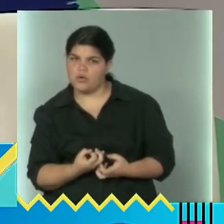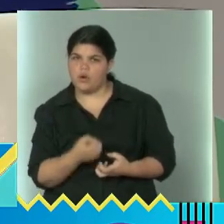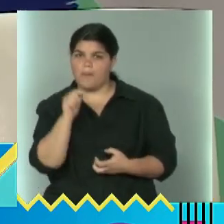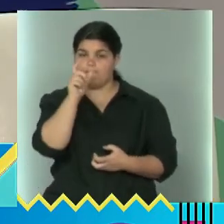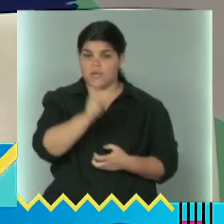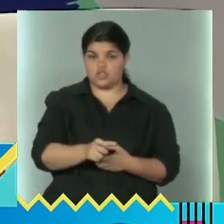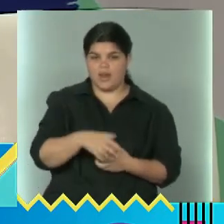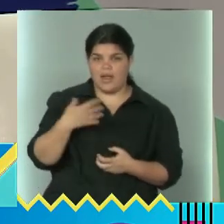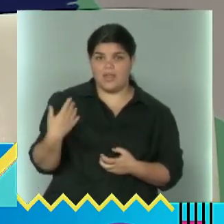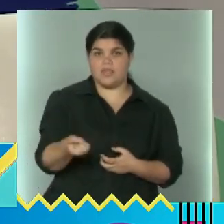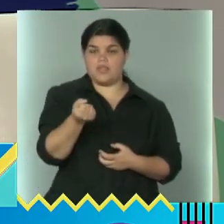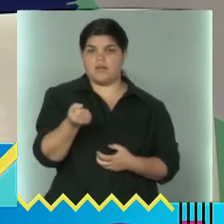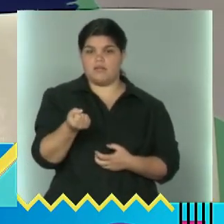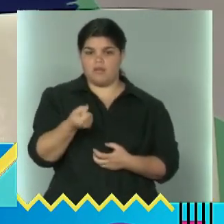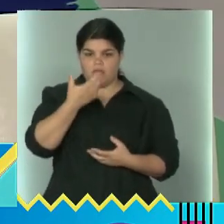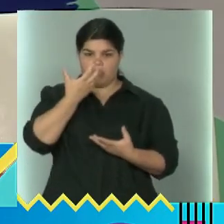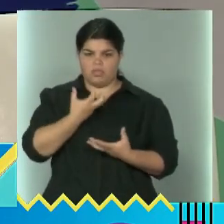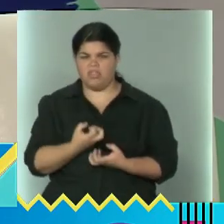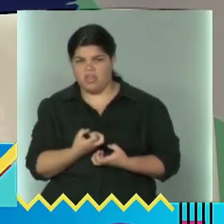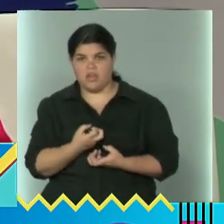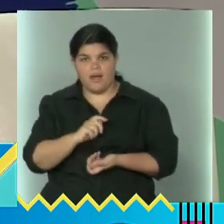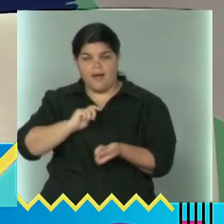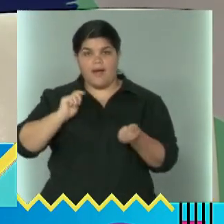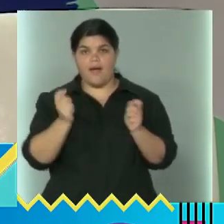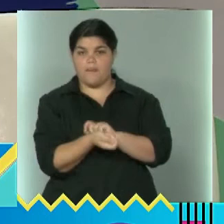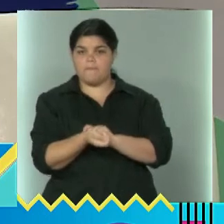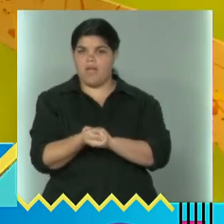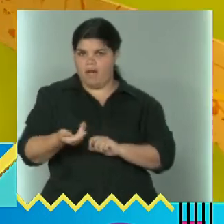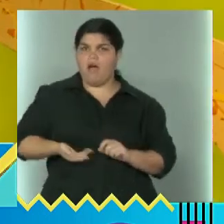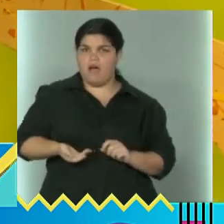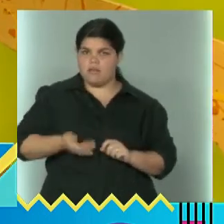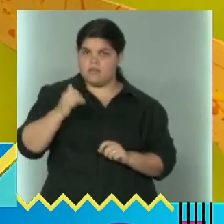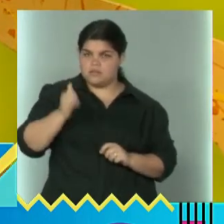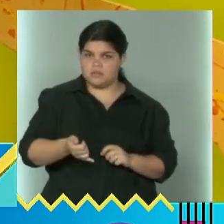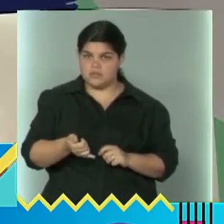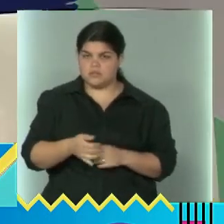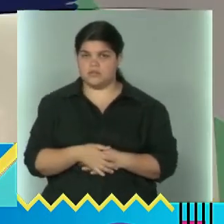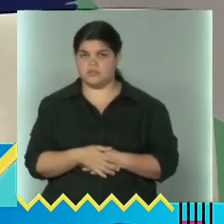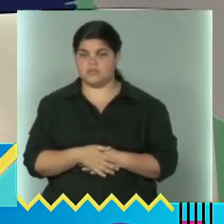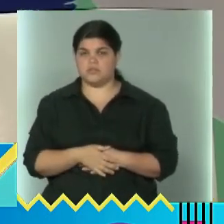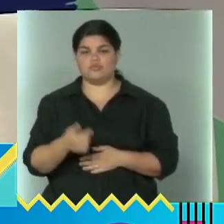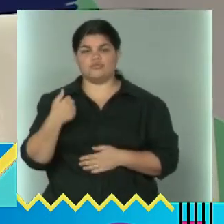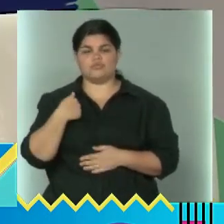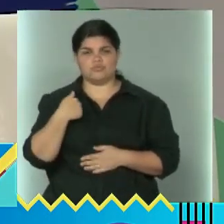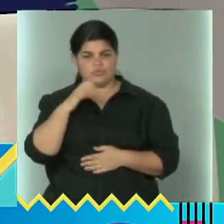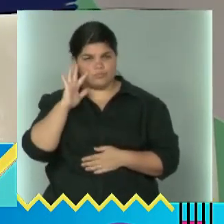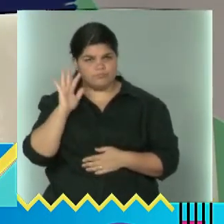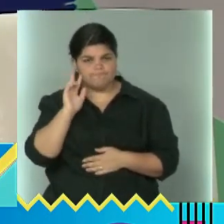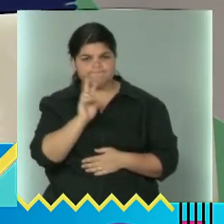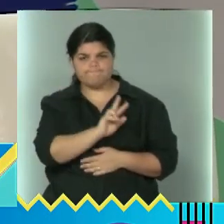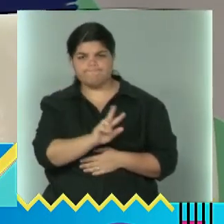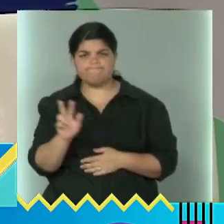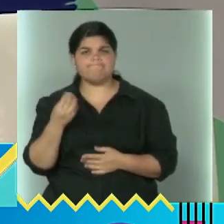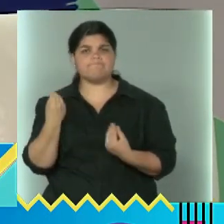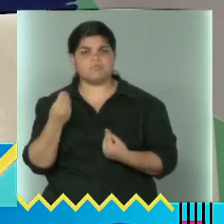consigue cambia ese status quo, cambia esa actitud, cambia ese ánimo, ¿sí? Entonces, lo que yo veo en la gente que